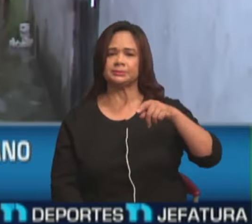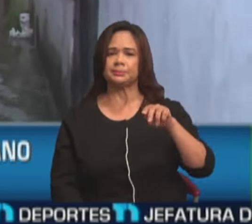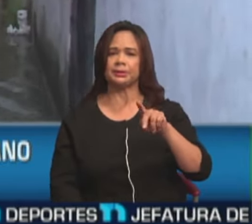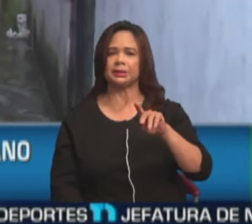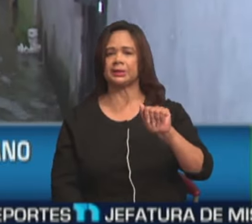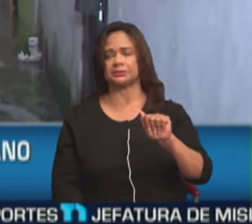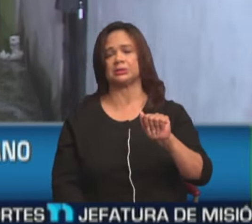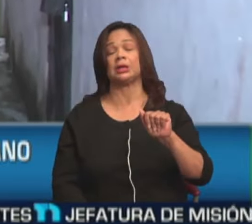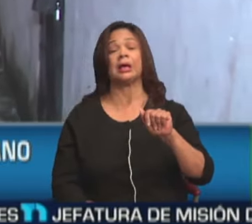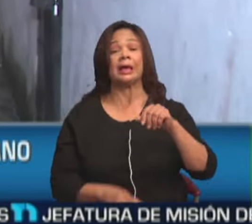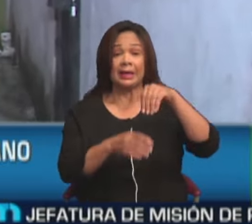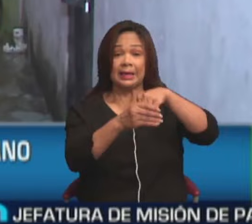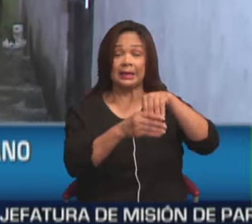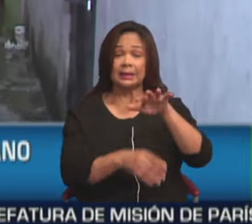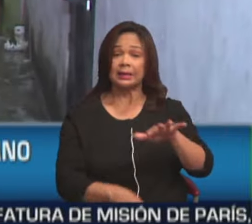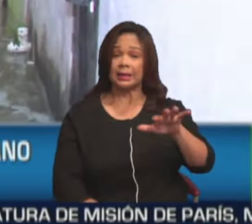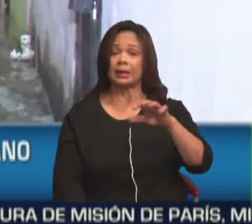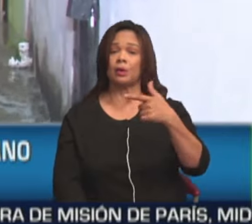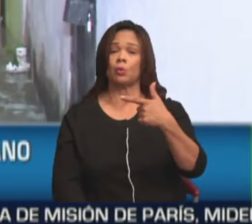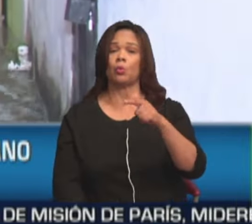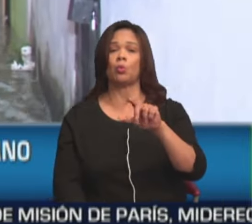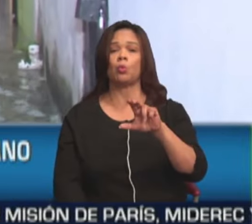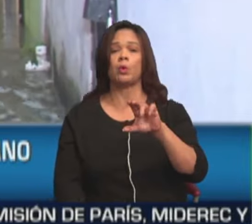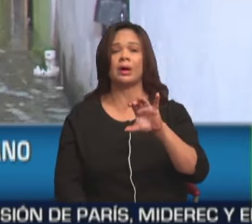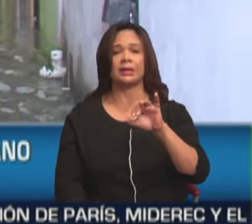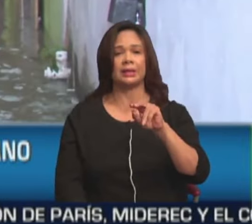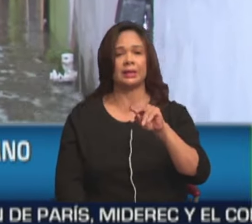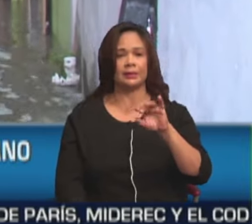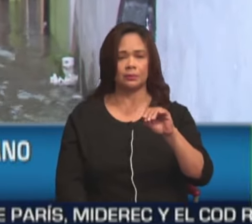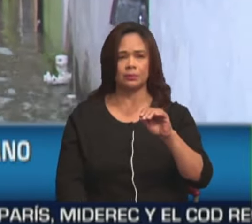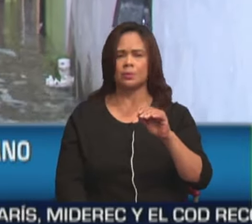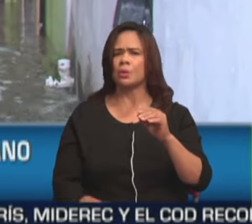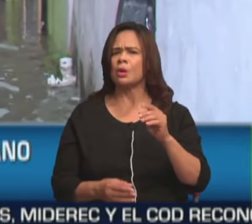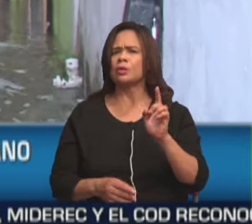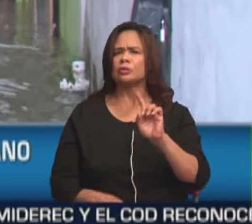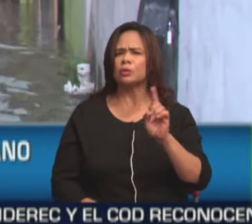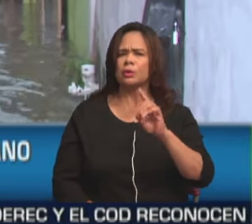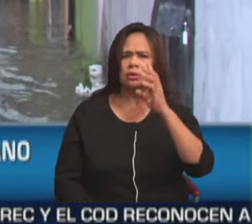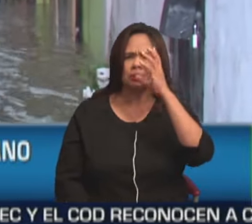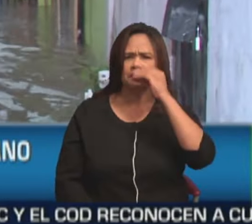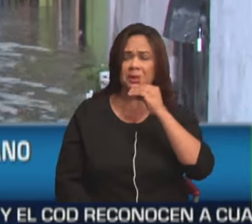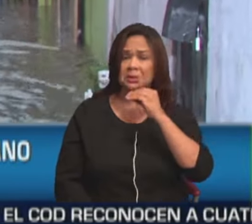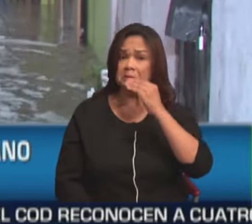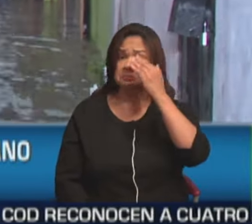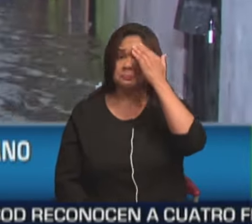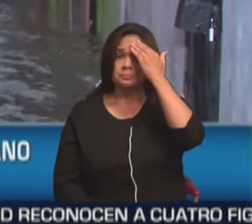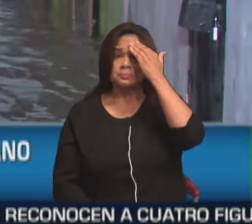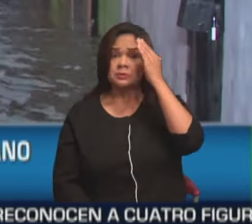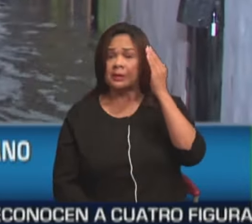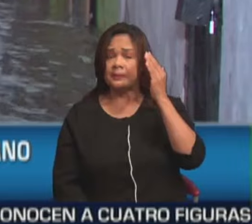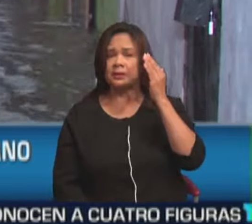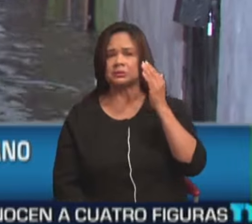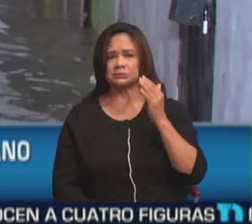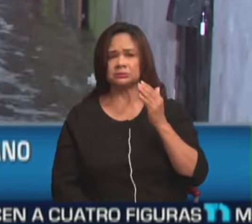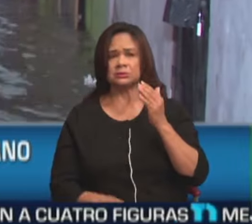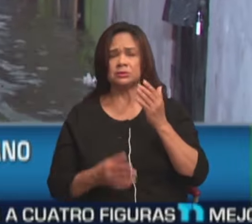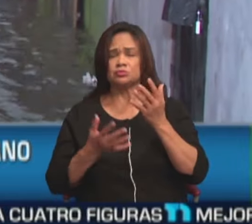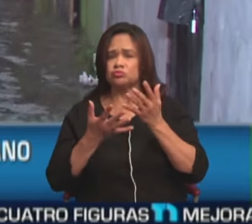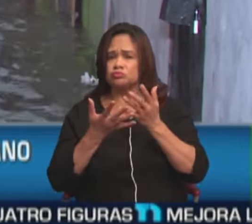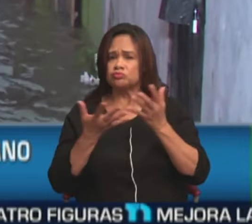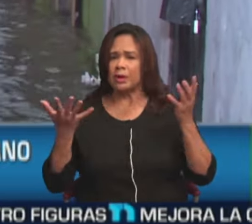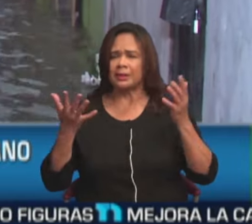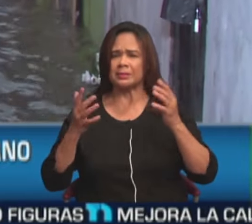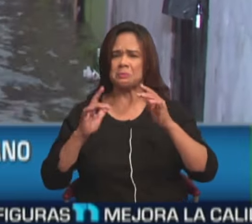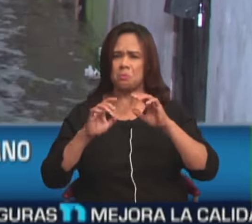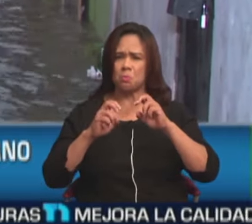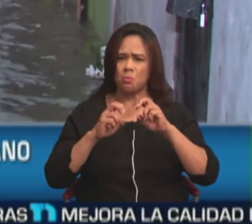los guaricanos aseguran que no tienen idea de cómo pasarán la noche pero que además todos sus ajuares han